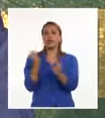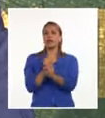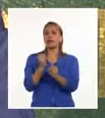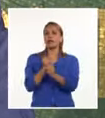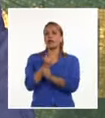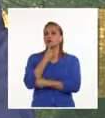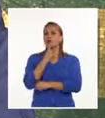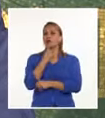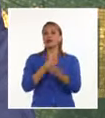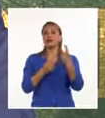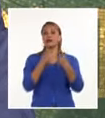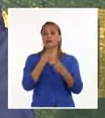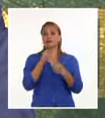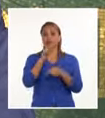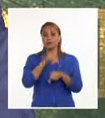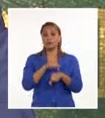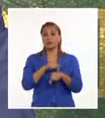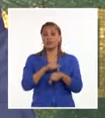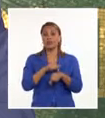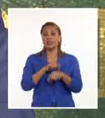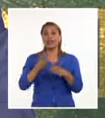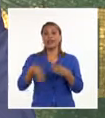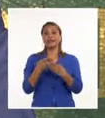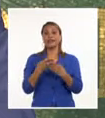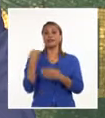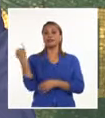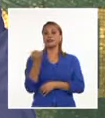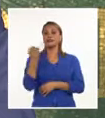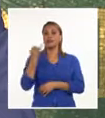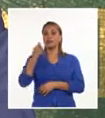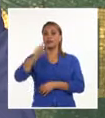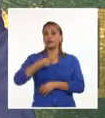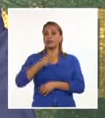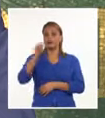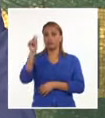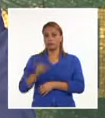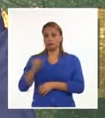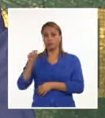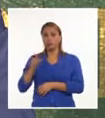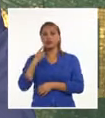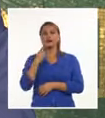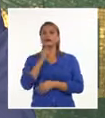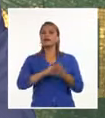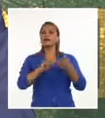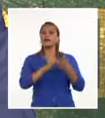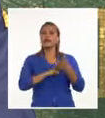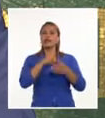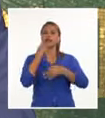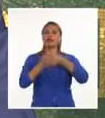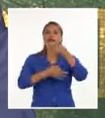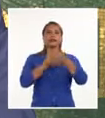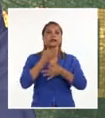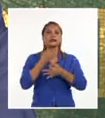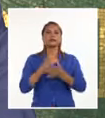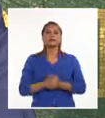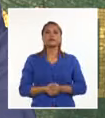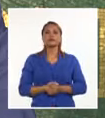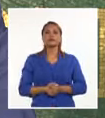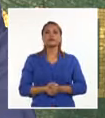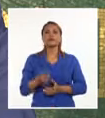una paradoja que en el Día Internacional de los Derechos Humanos se plantee abiertamente una lógica